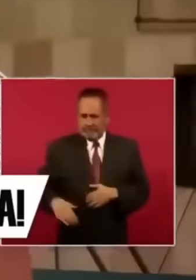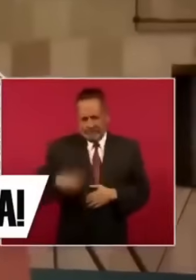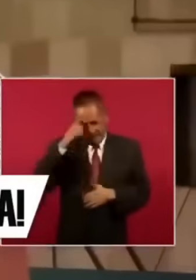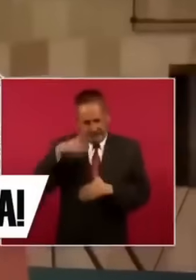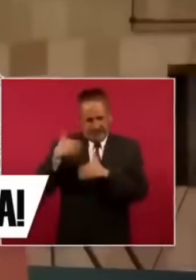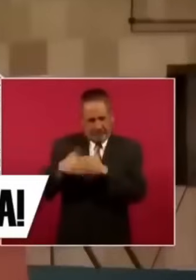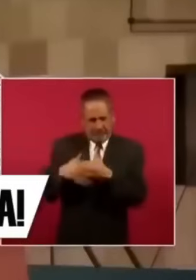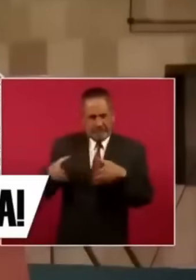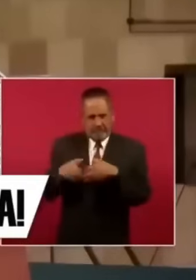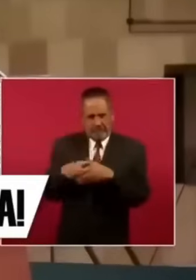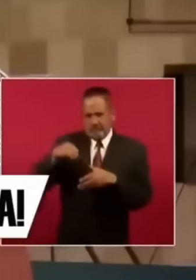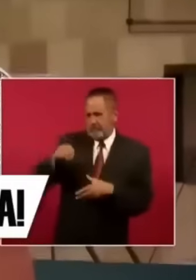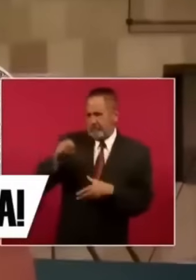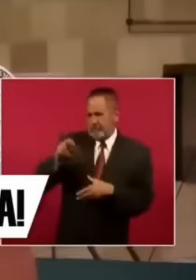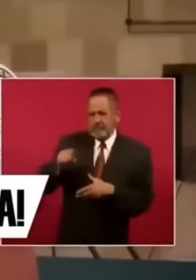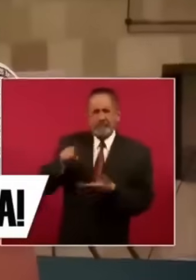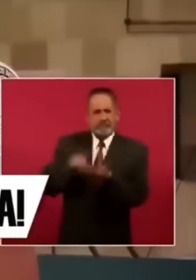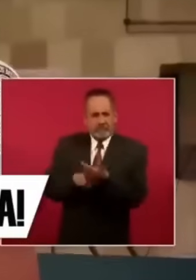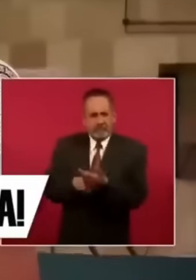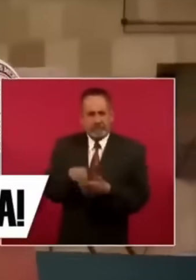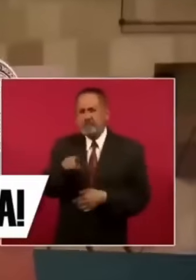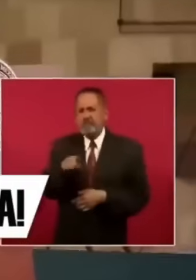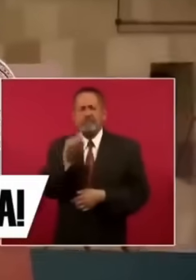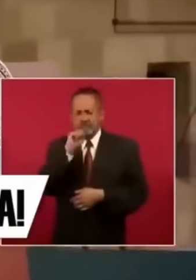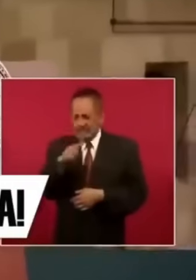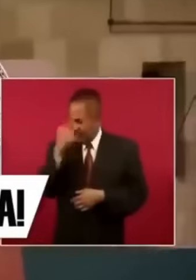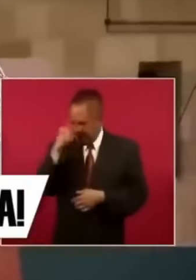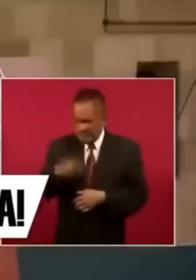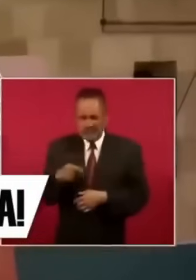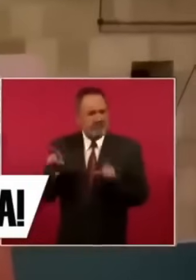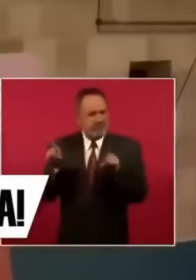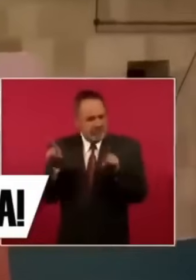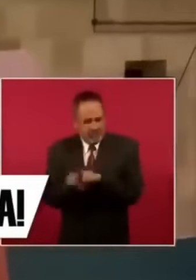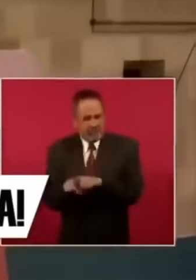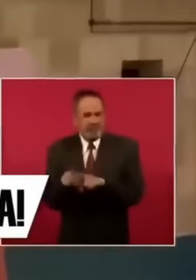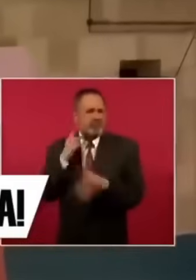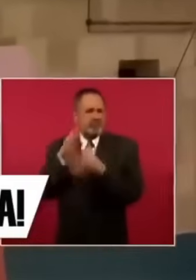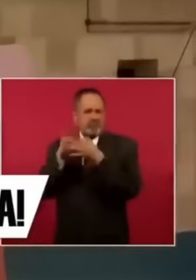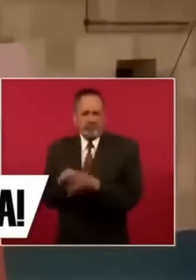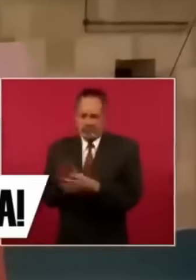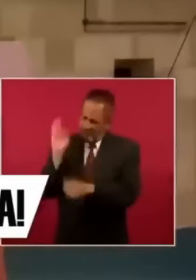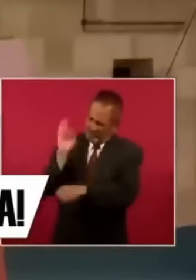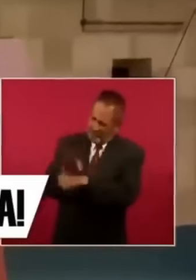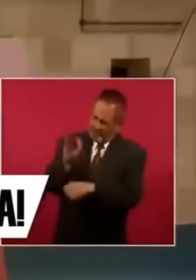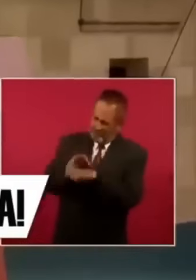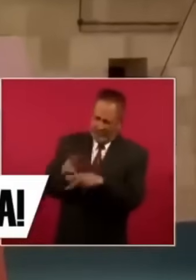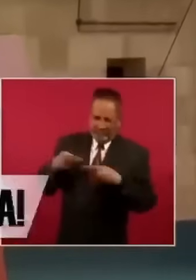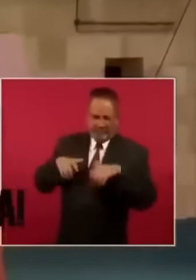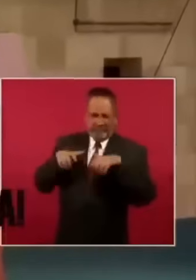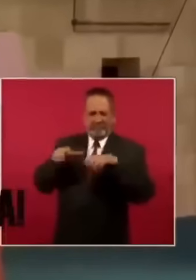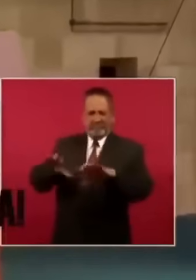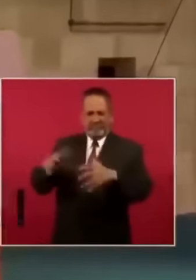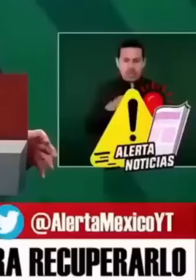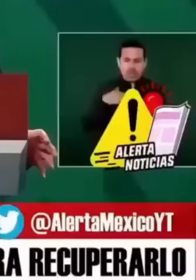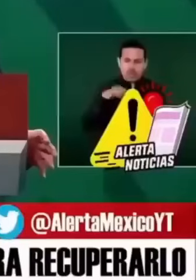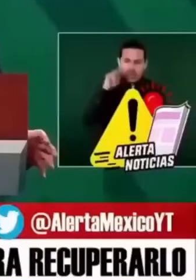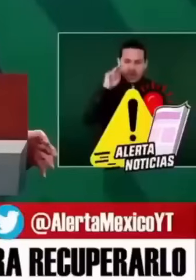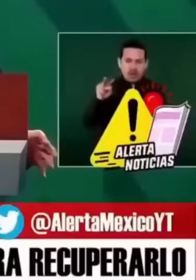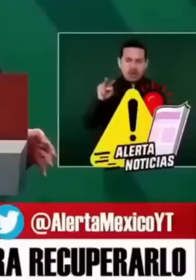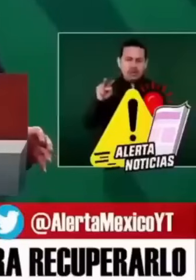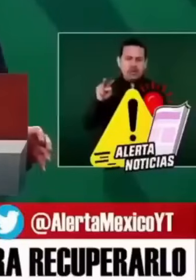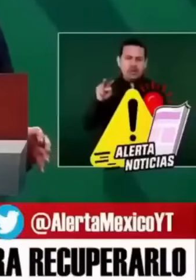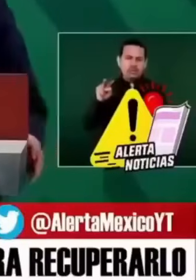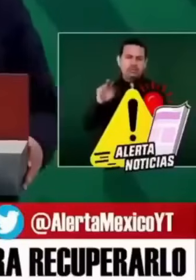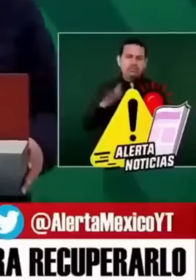nuestro movimiento aplicará la misma política en favor del pueblo y en favor de... Que